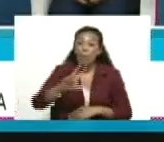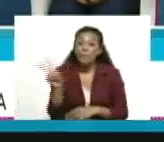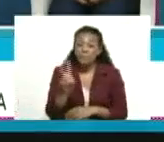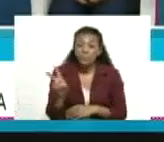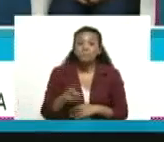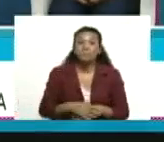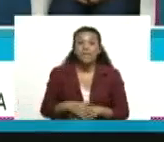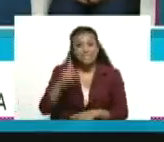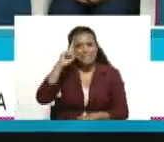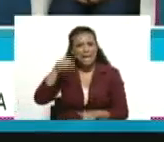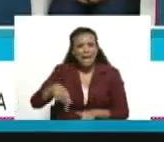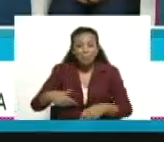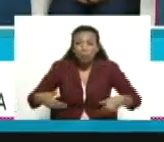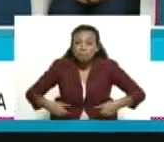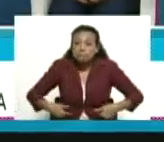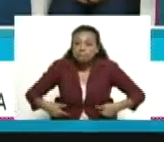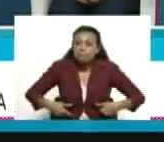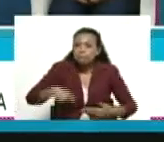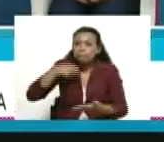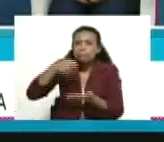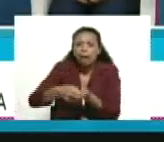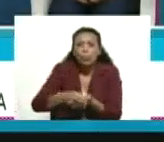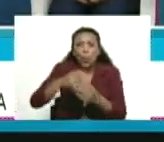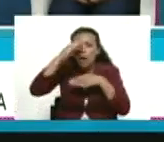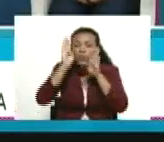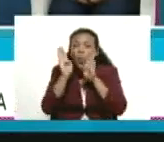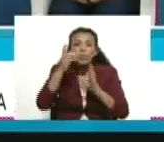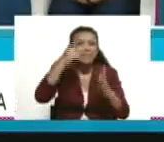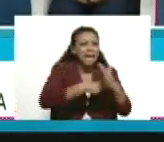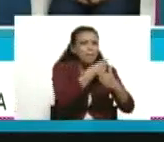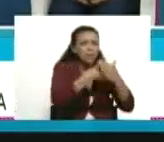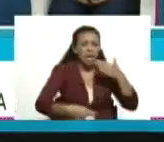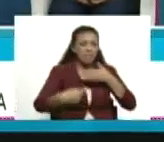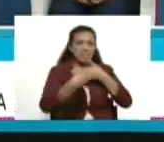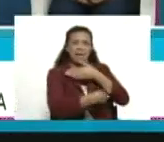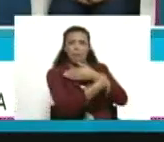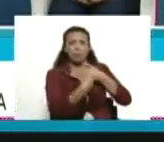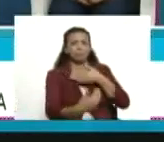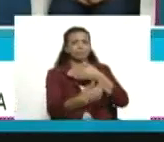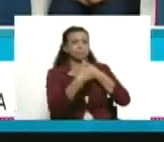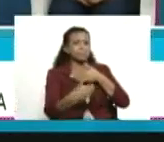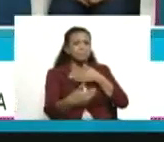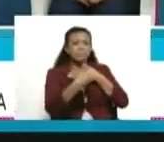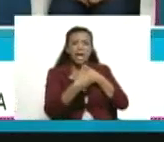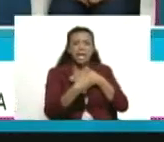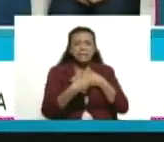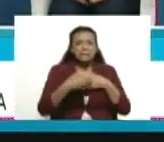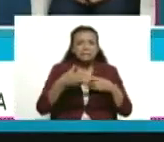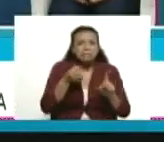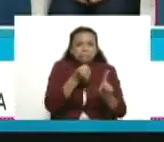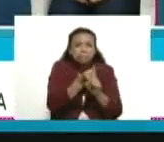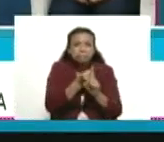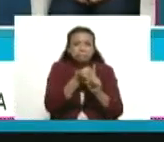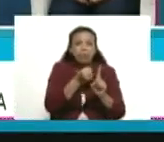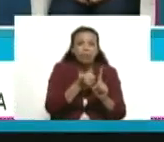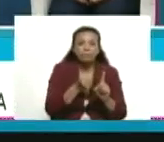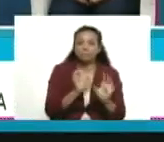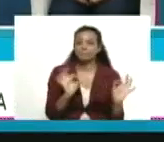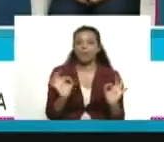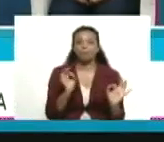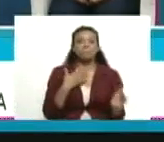Y tenemos que parir resultados. Ah, que estamos sancionados, que estamos bloqueados, que estamos perseguidos. Me sabe